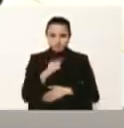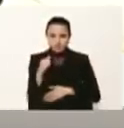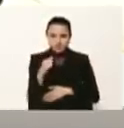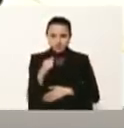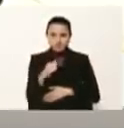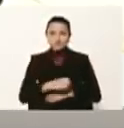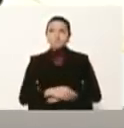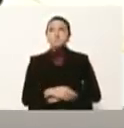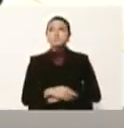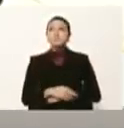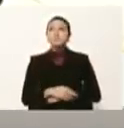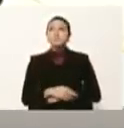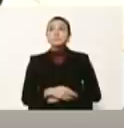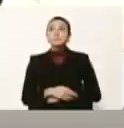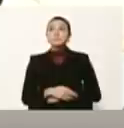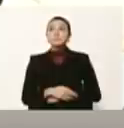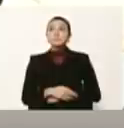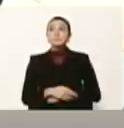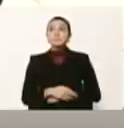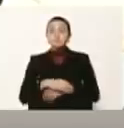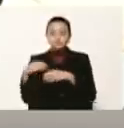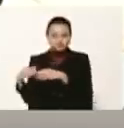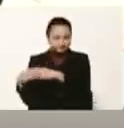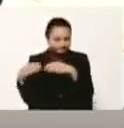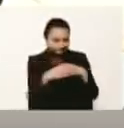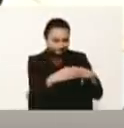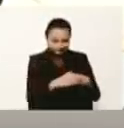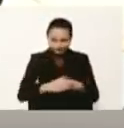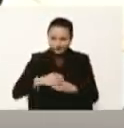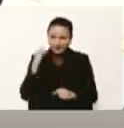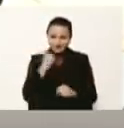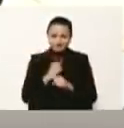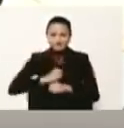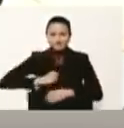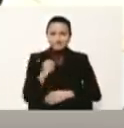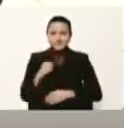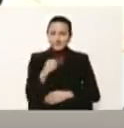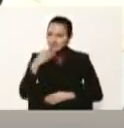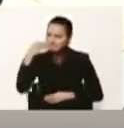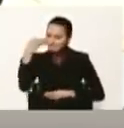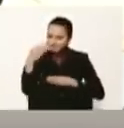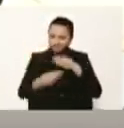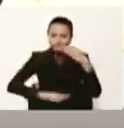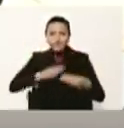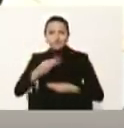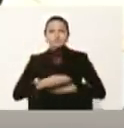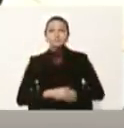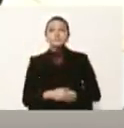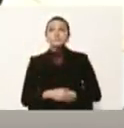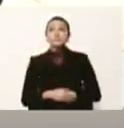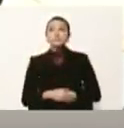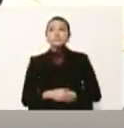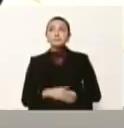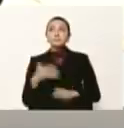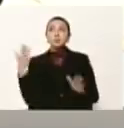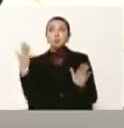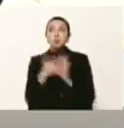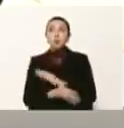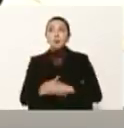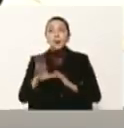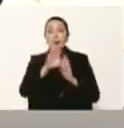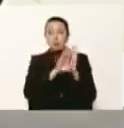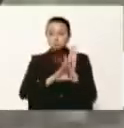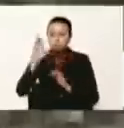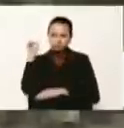cívico-militar-policial, nuestros organismos policiales, nuestros cuerpos policiales actuando bajo la premisa